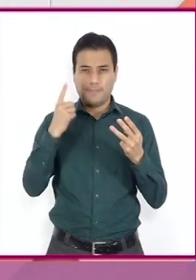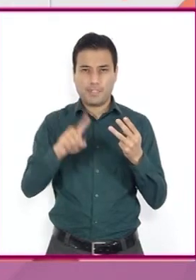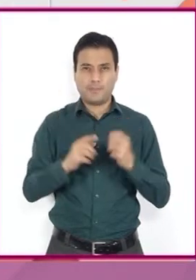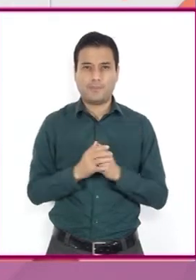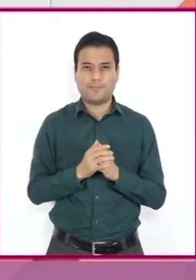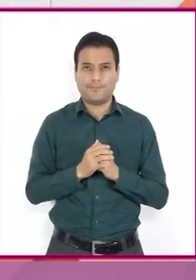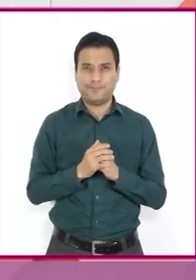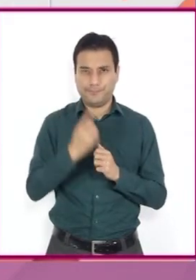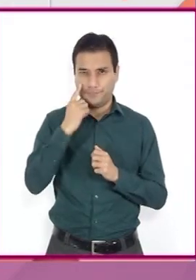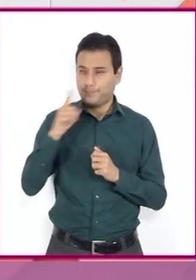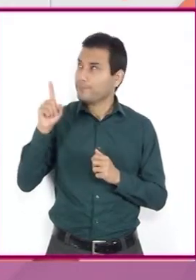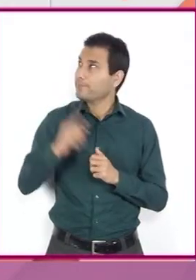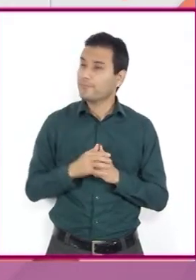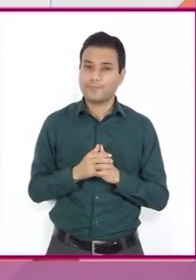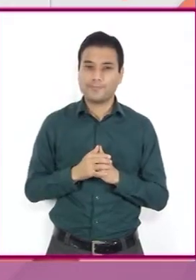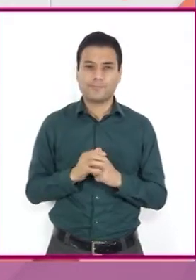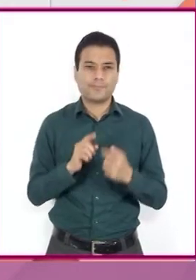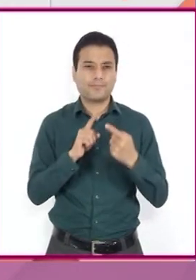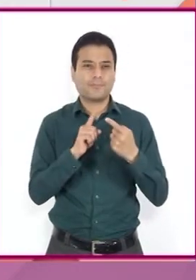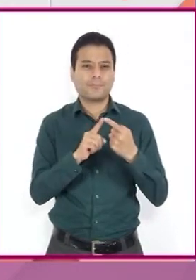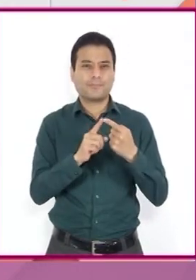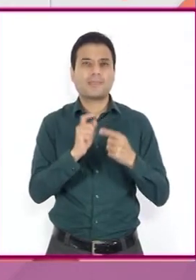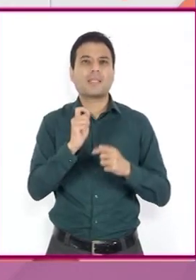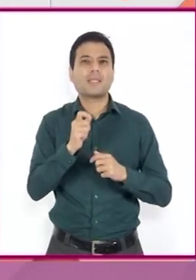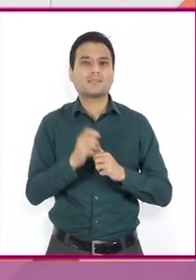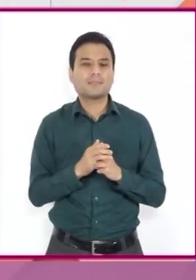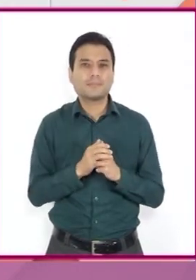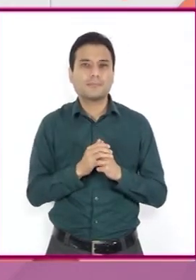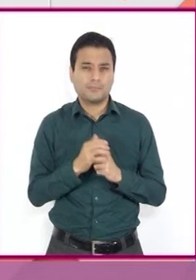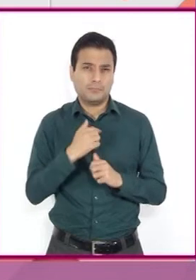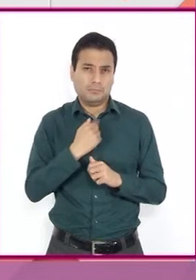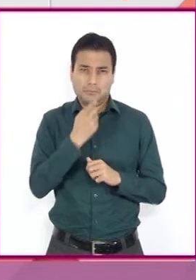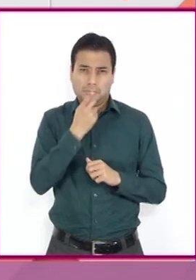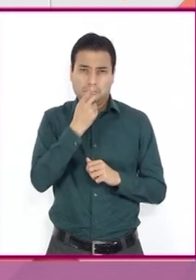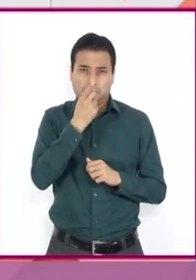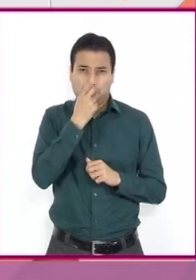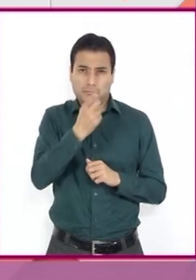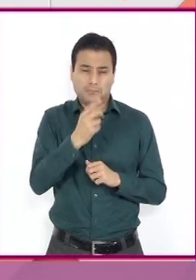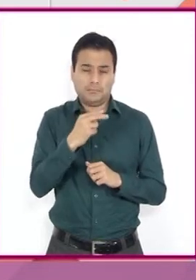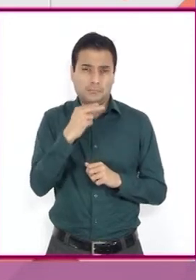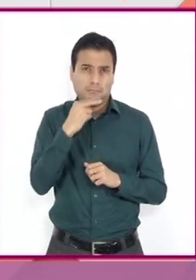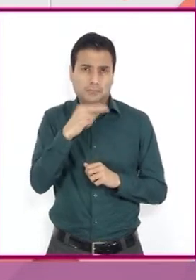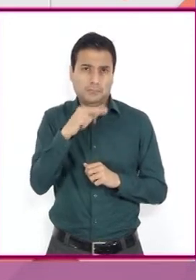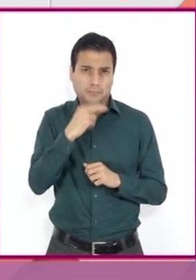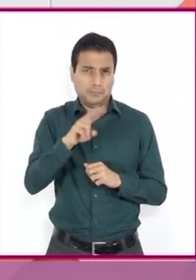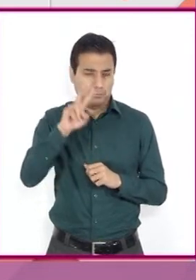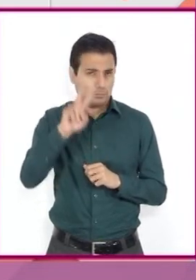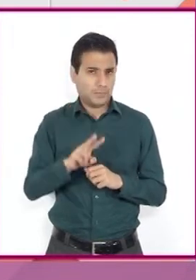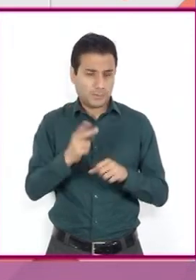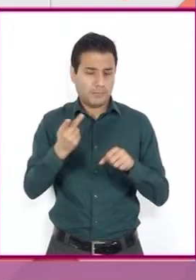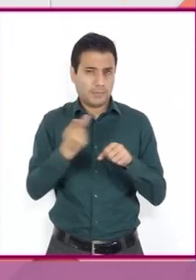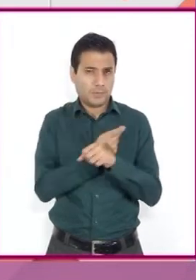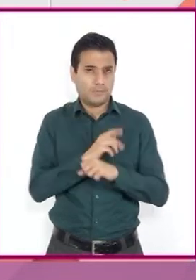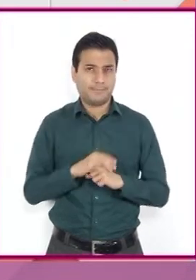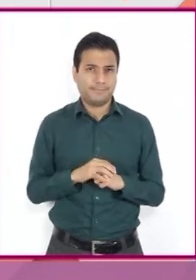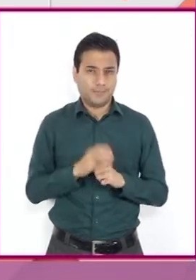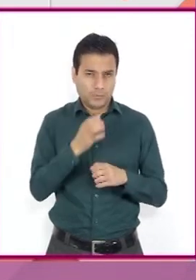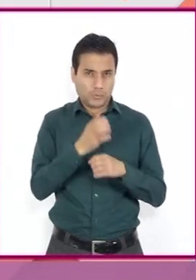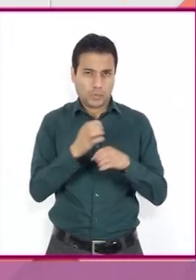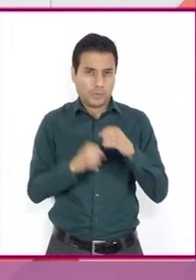El indicativo expresa la acción del verbo como real. Es el modo que el español tiene para las cosas verídicas y